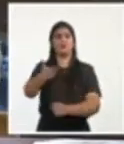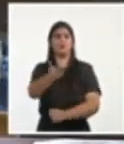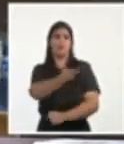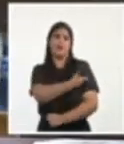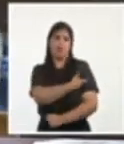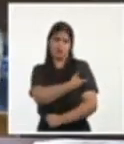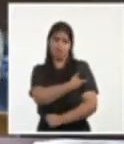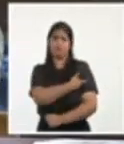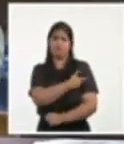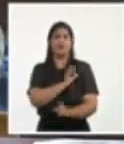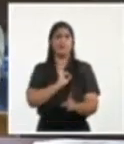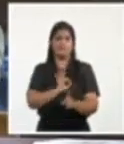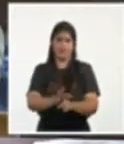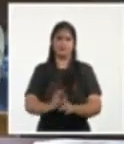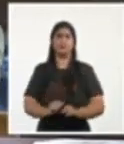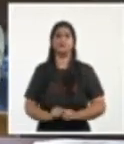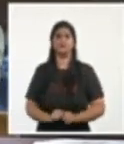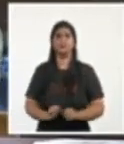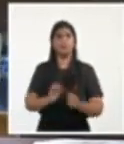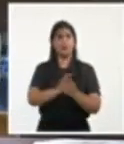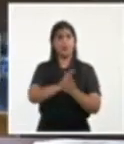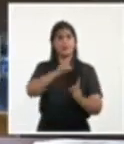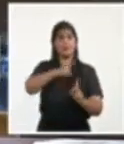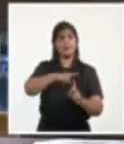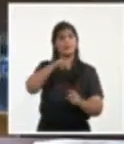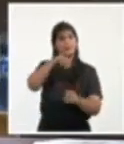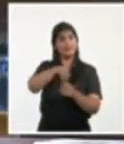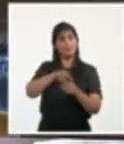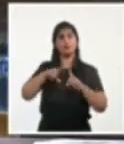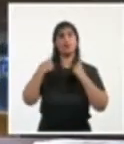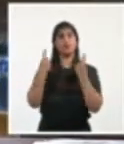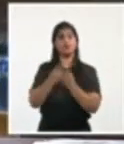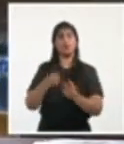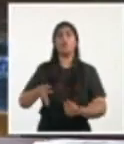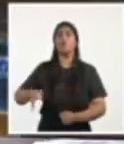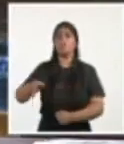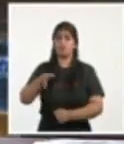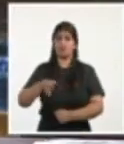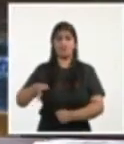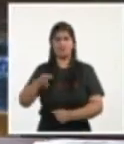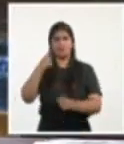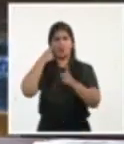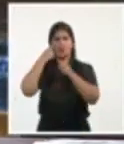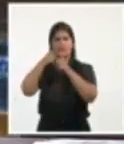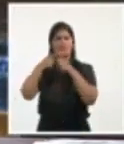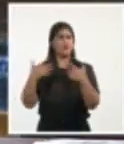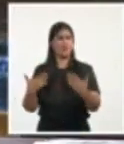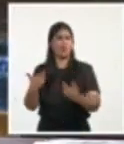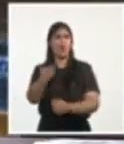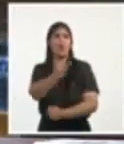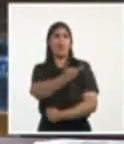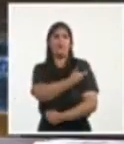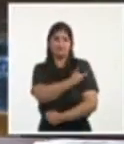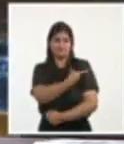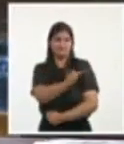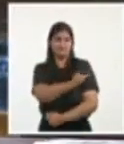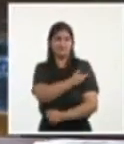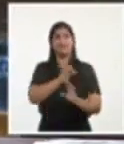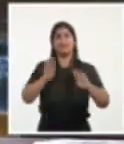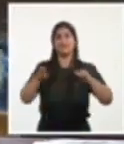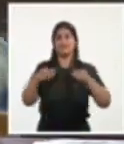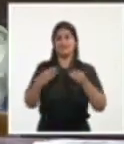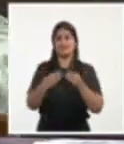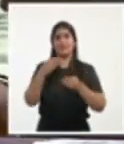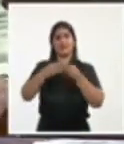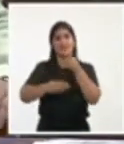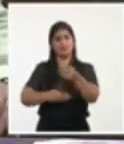situación que ha tenido, y Matanzas tiene todos estos municipios en fase de concluir, en fase de la intervención sanitaria,